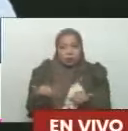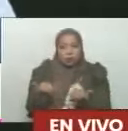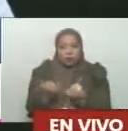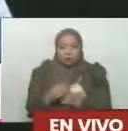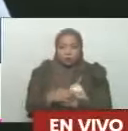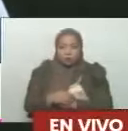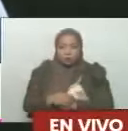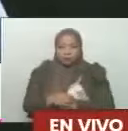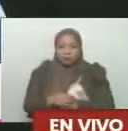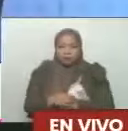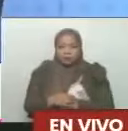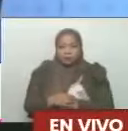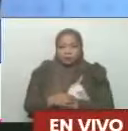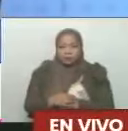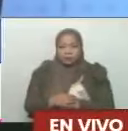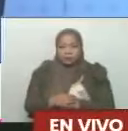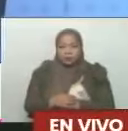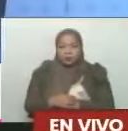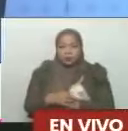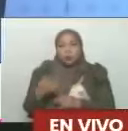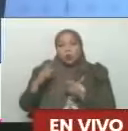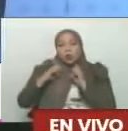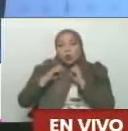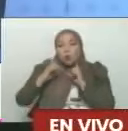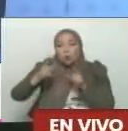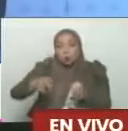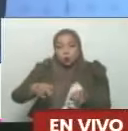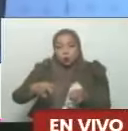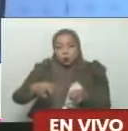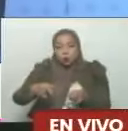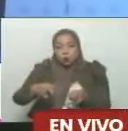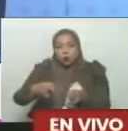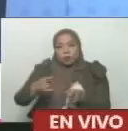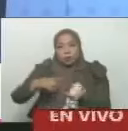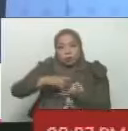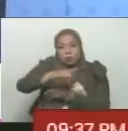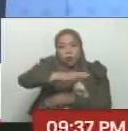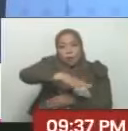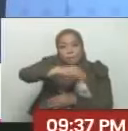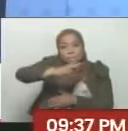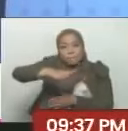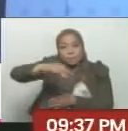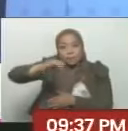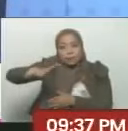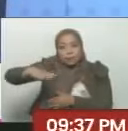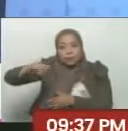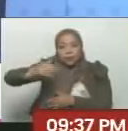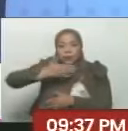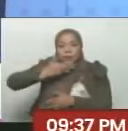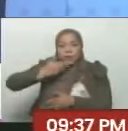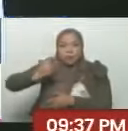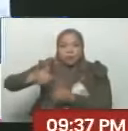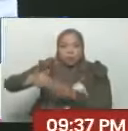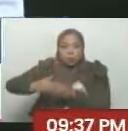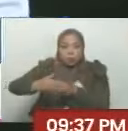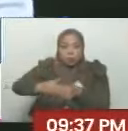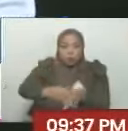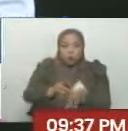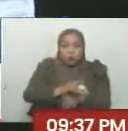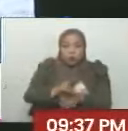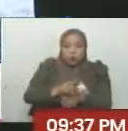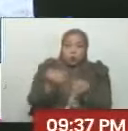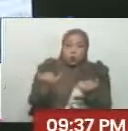Ocumare. ¿Llego por la carretera o llego por la mar? Agarra bien el limón. Por la carretera nos vamos.